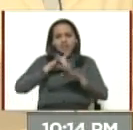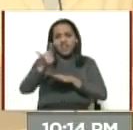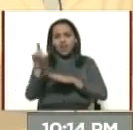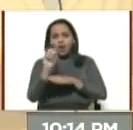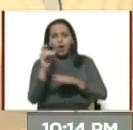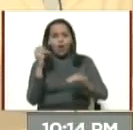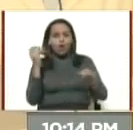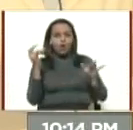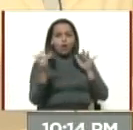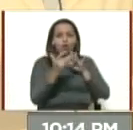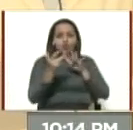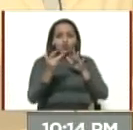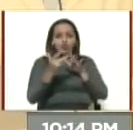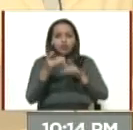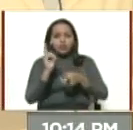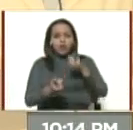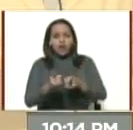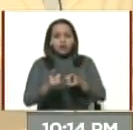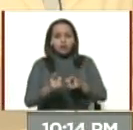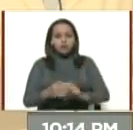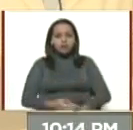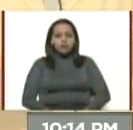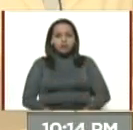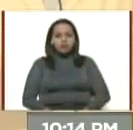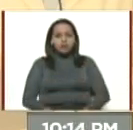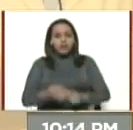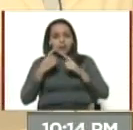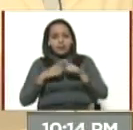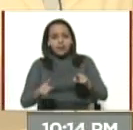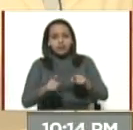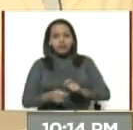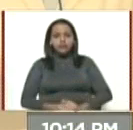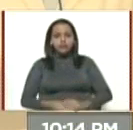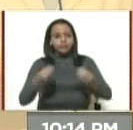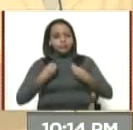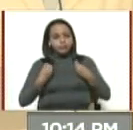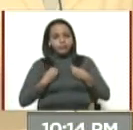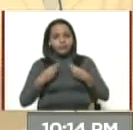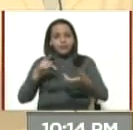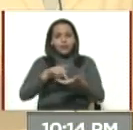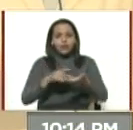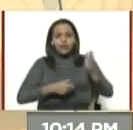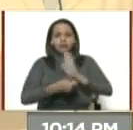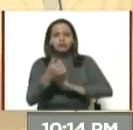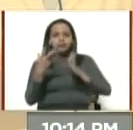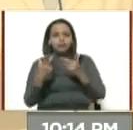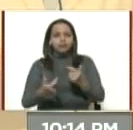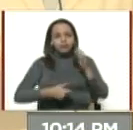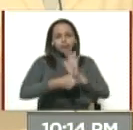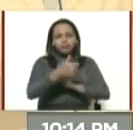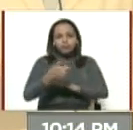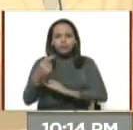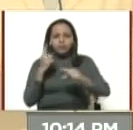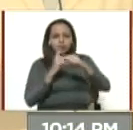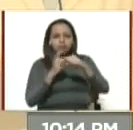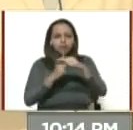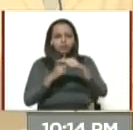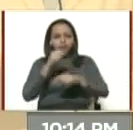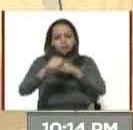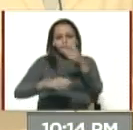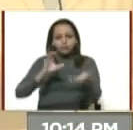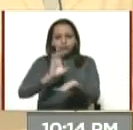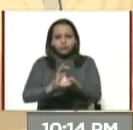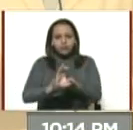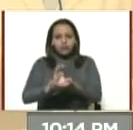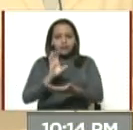contacto con casos conocidos, pero reside en la parroquia que tiene mayor número de casos positivos en Caracas, la